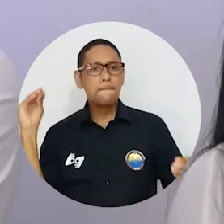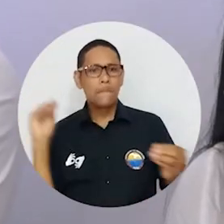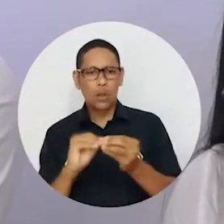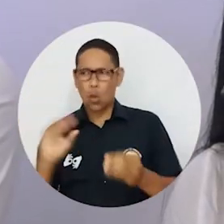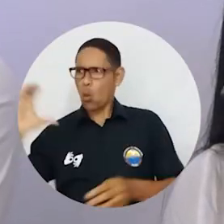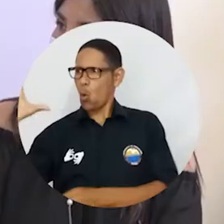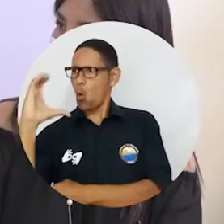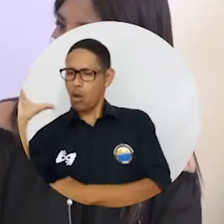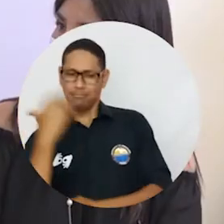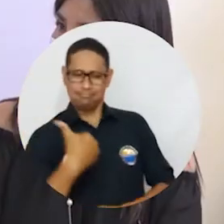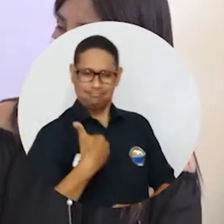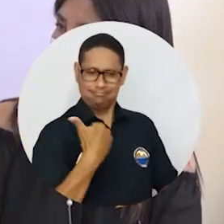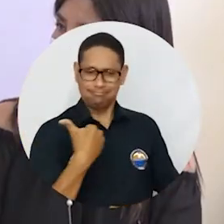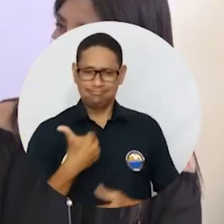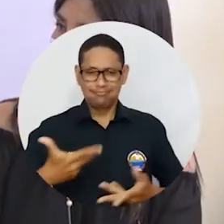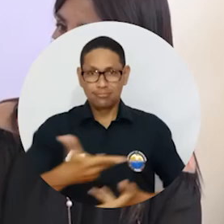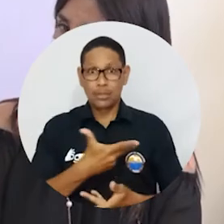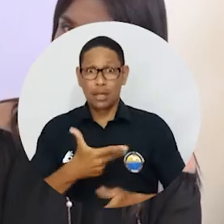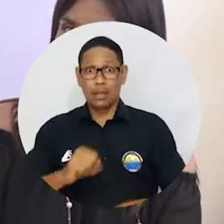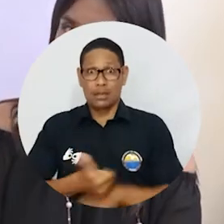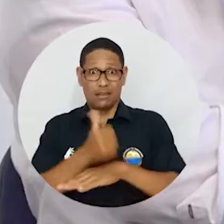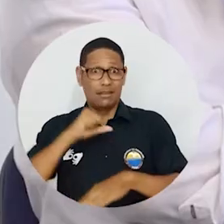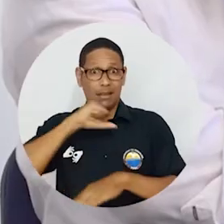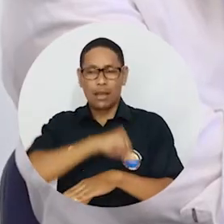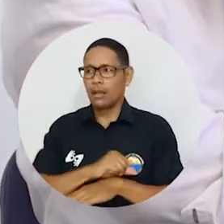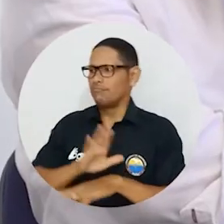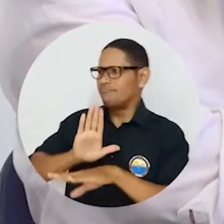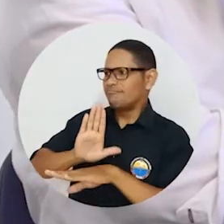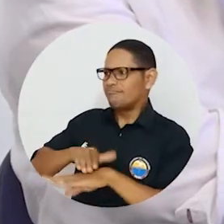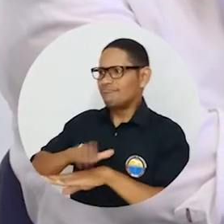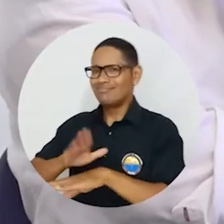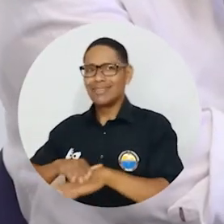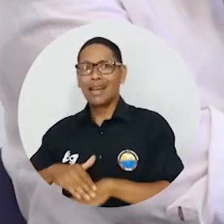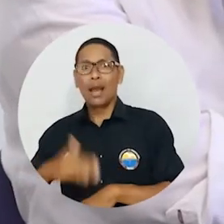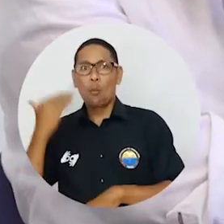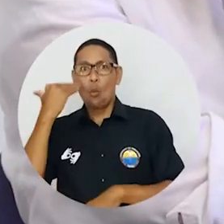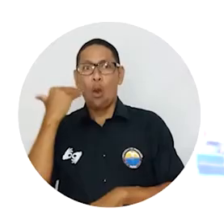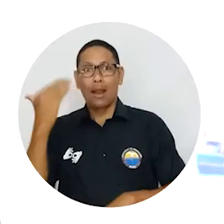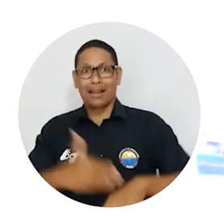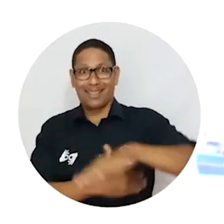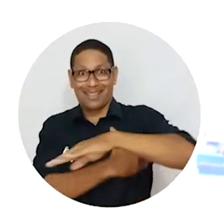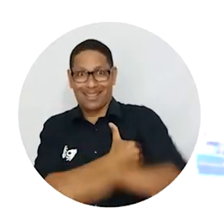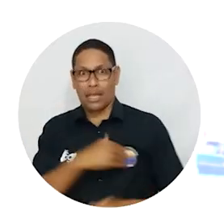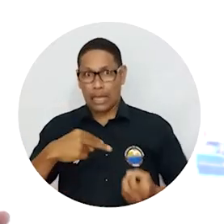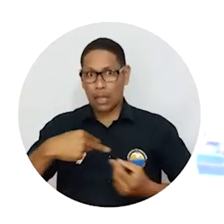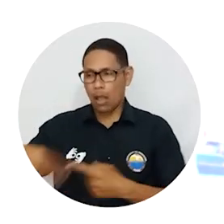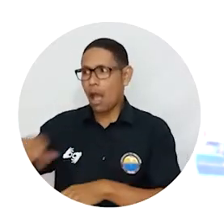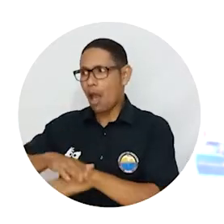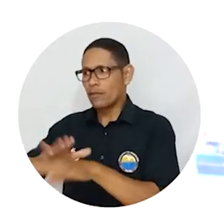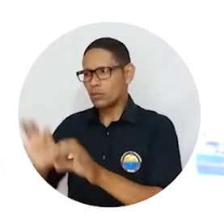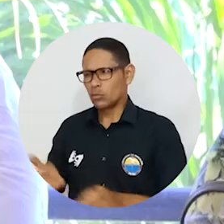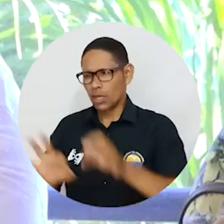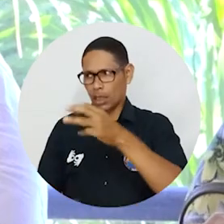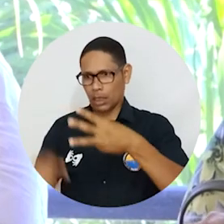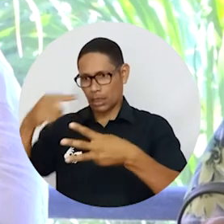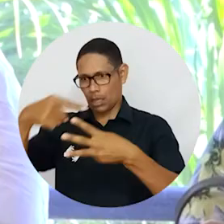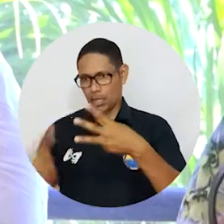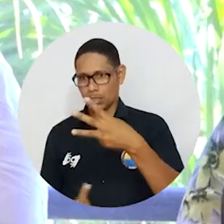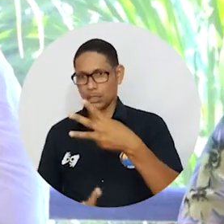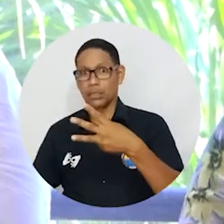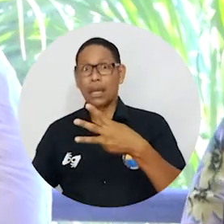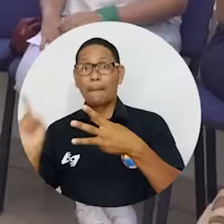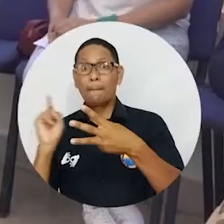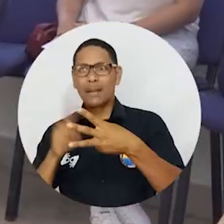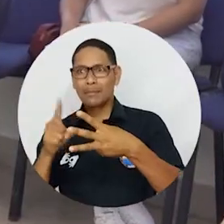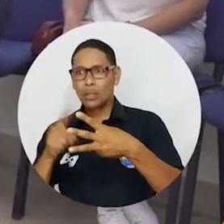las Juventudes, el rector Pablo Vera Salazar realizó a la ministra de Educación Nacional una petición basada en tres puntos. Primero, una